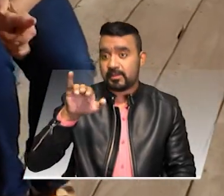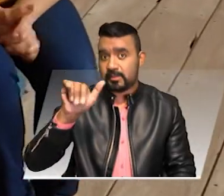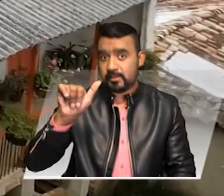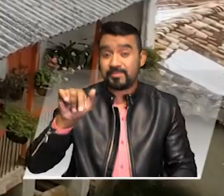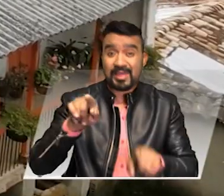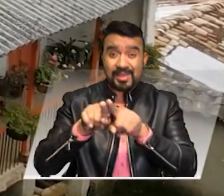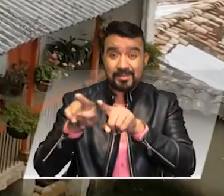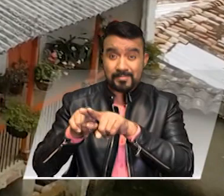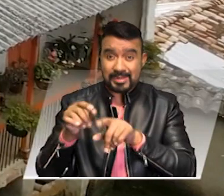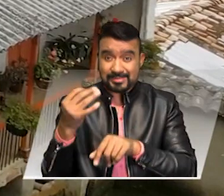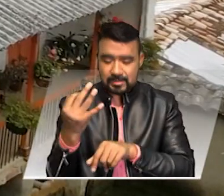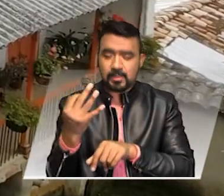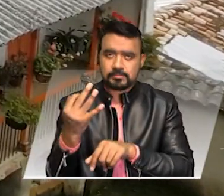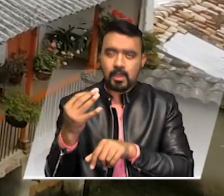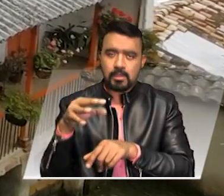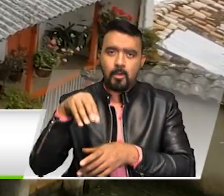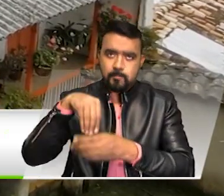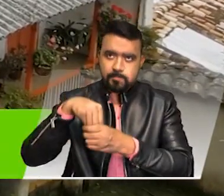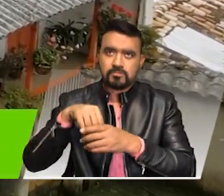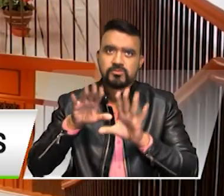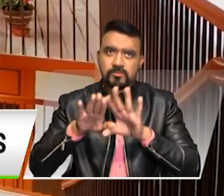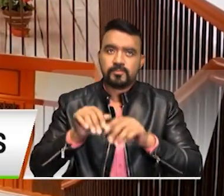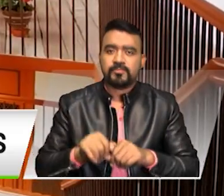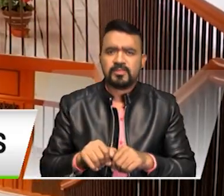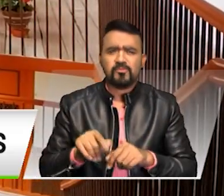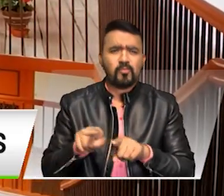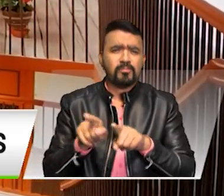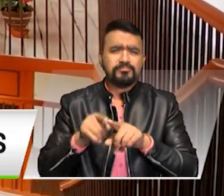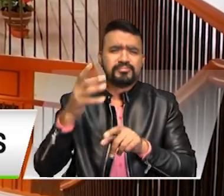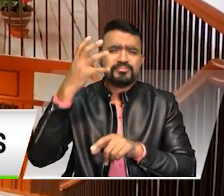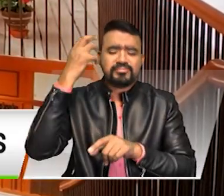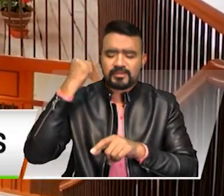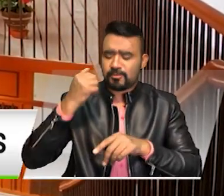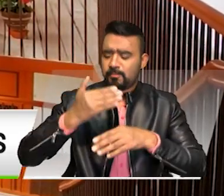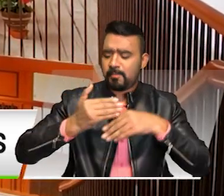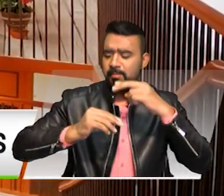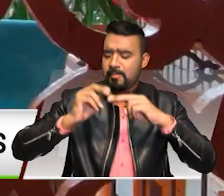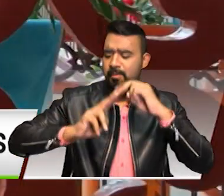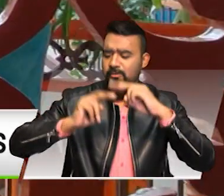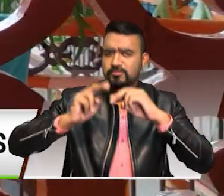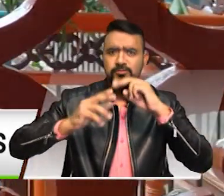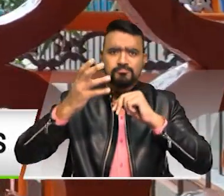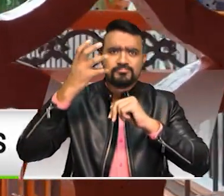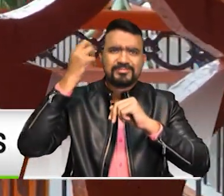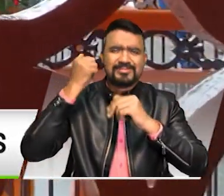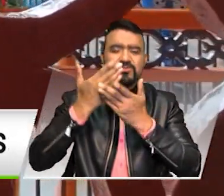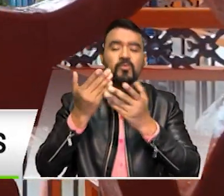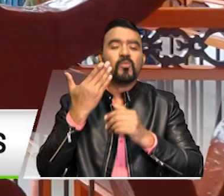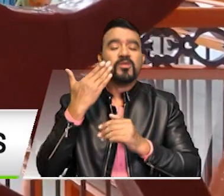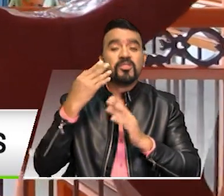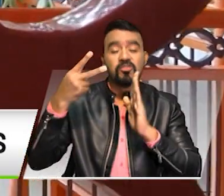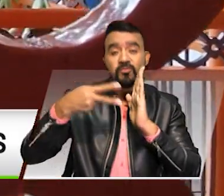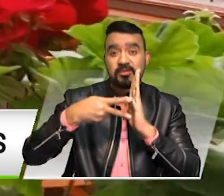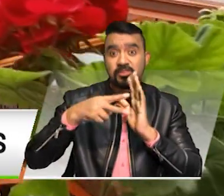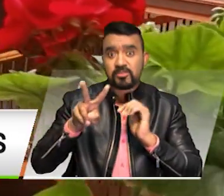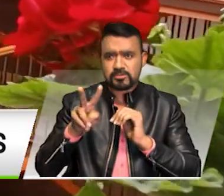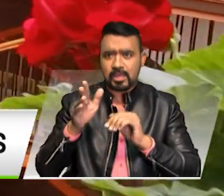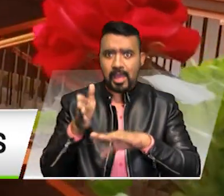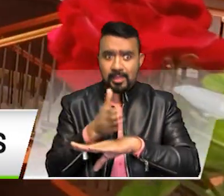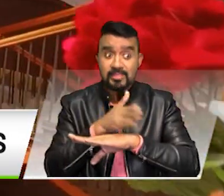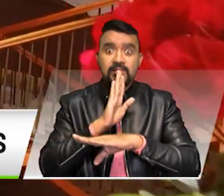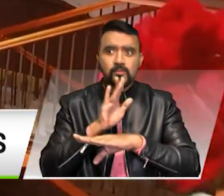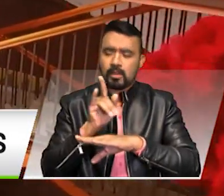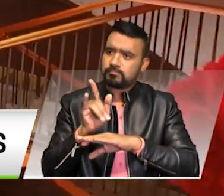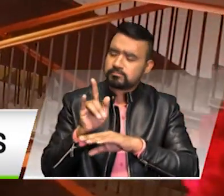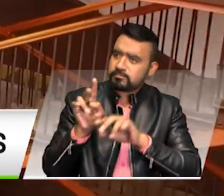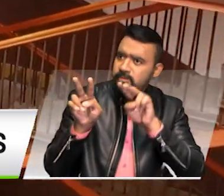esta vivienda, que conserva el diseño arquitectónico de la época de la colonia. En 2002 fue declarada patrimonio cultural y debe ser conservada tal